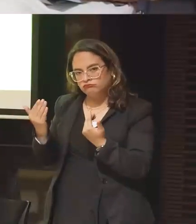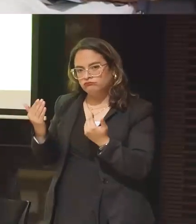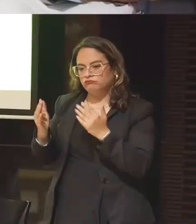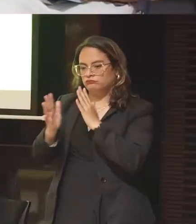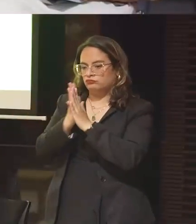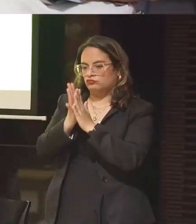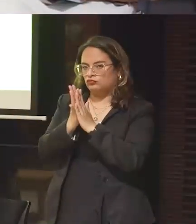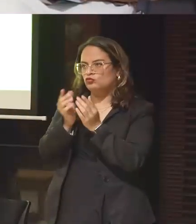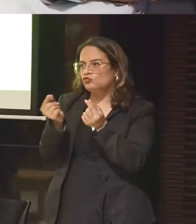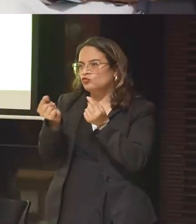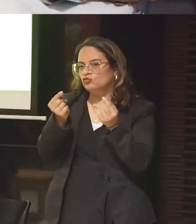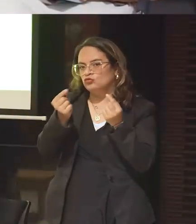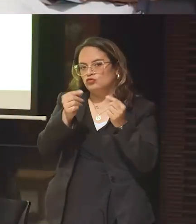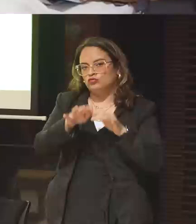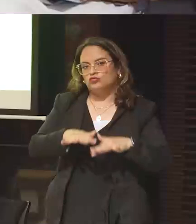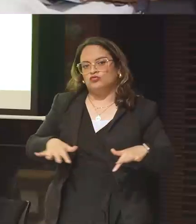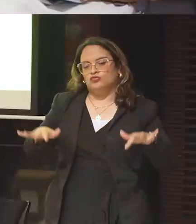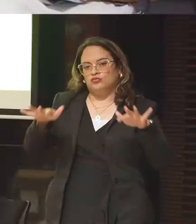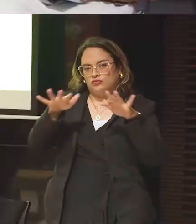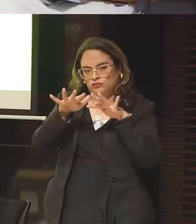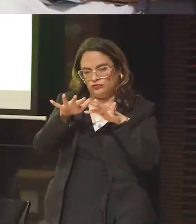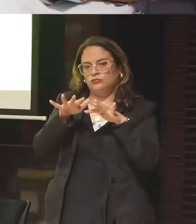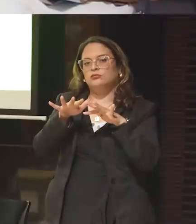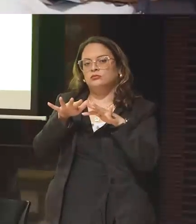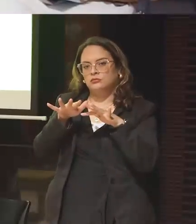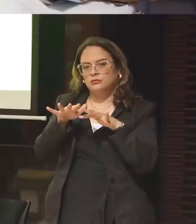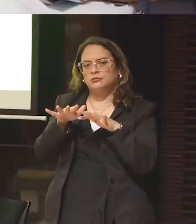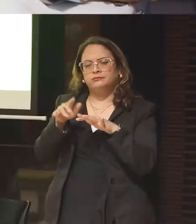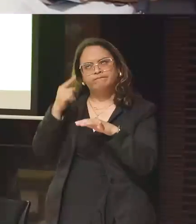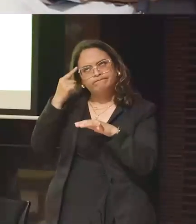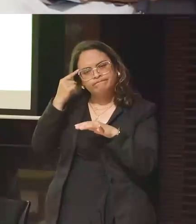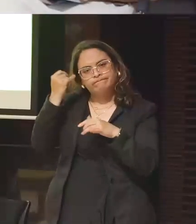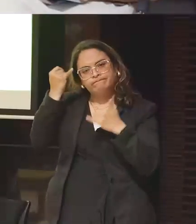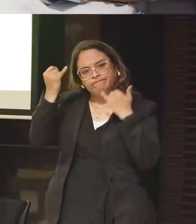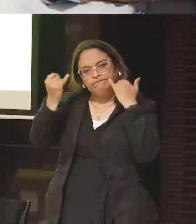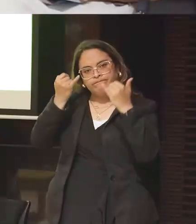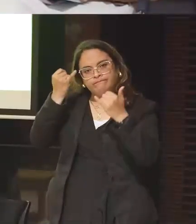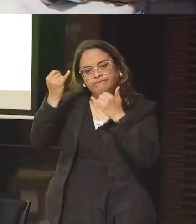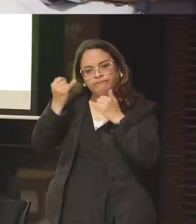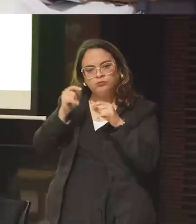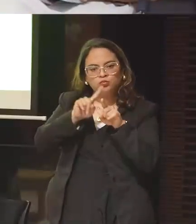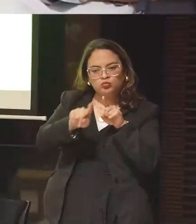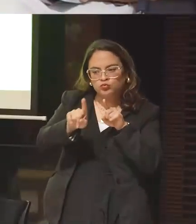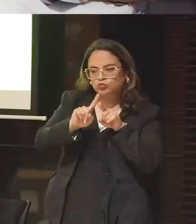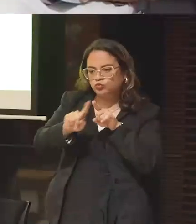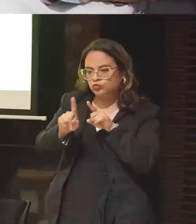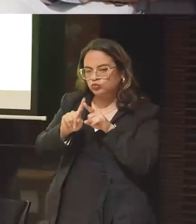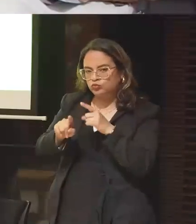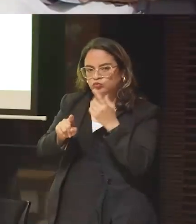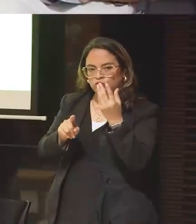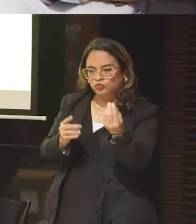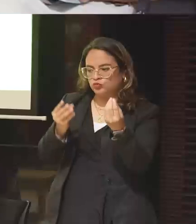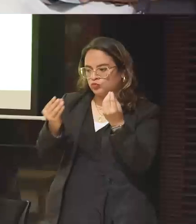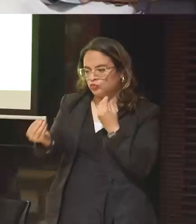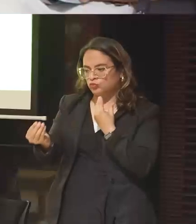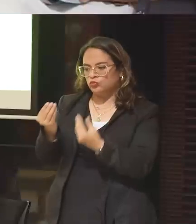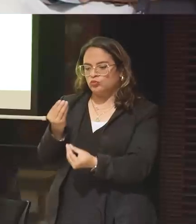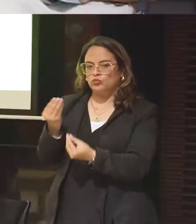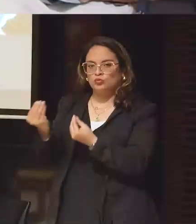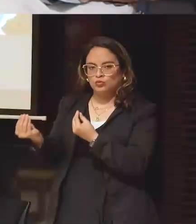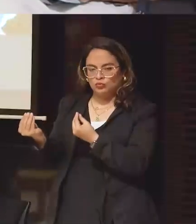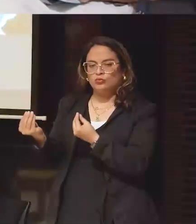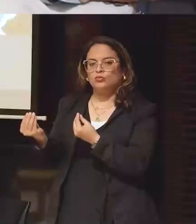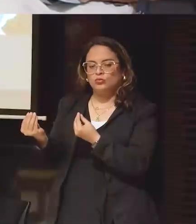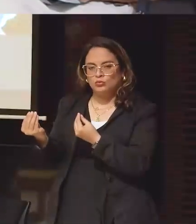y centro internacional. Trabajamos en diferentes espectros de las industrias y estamos trabajando